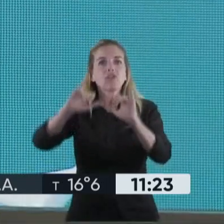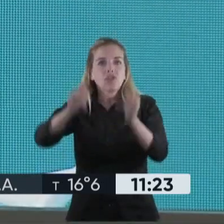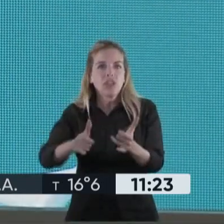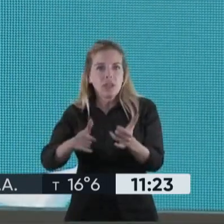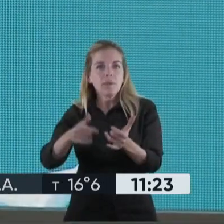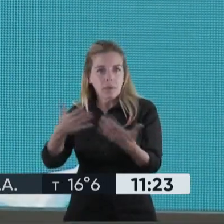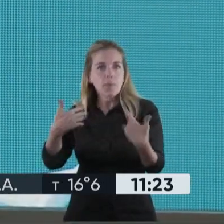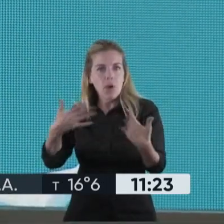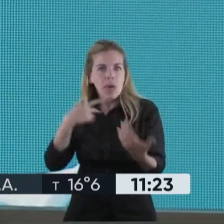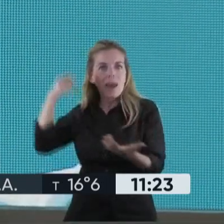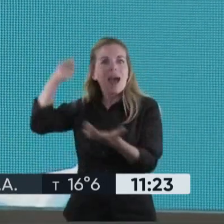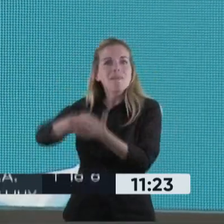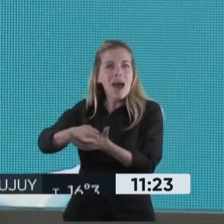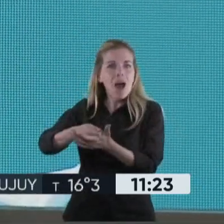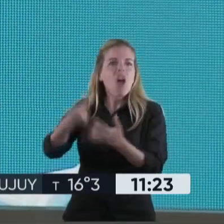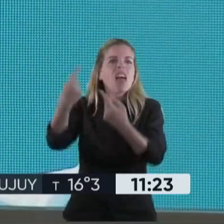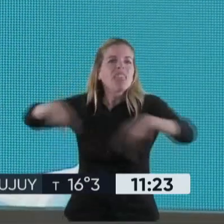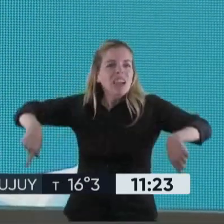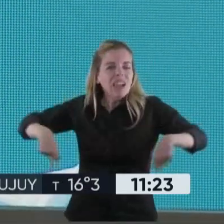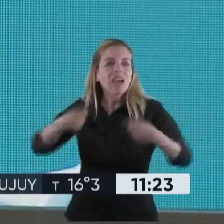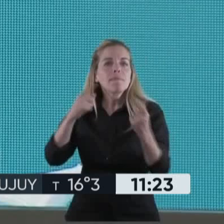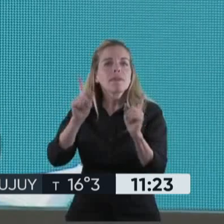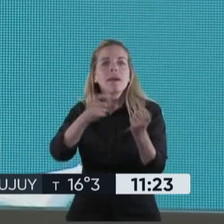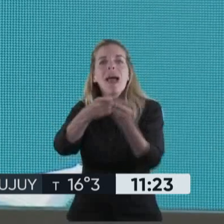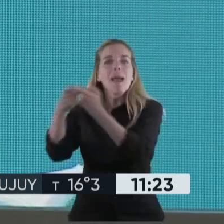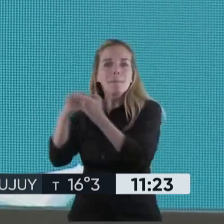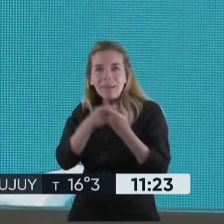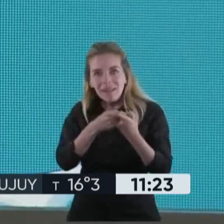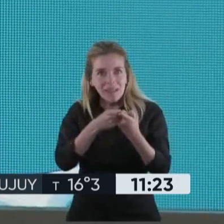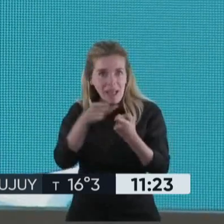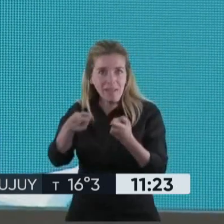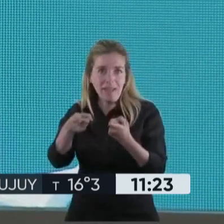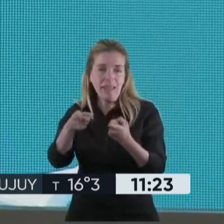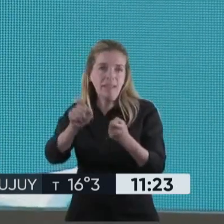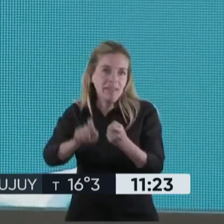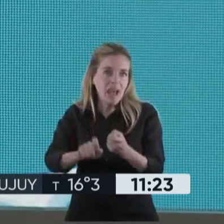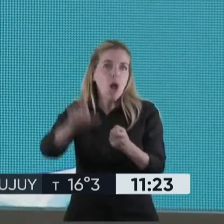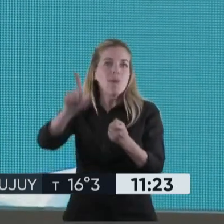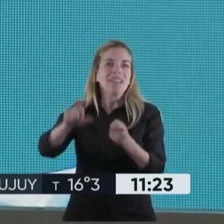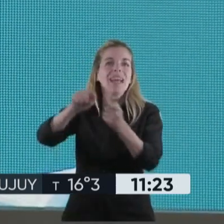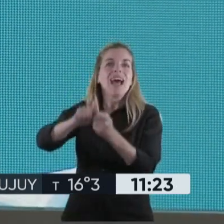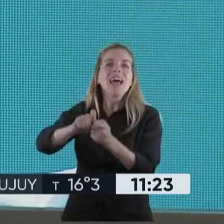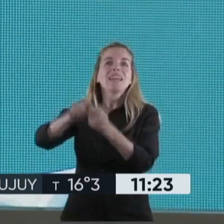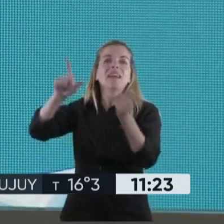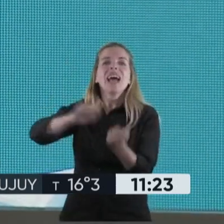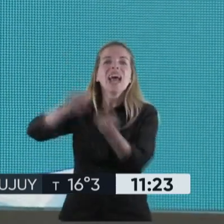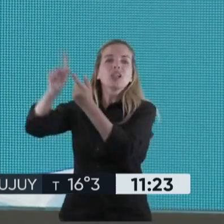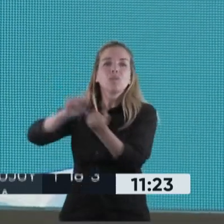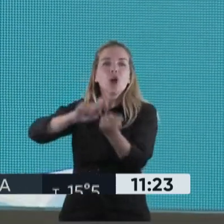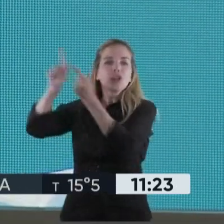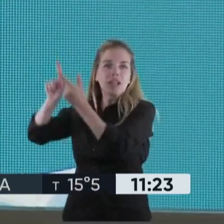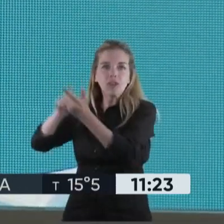pago de obligaciones de las empresas que generen ese incremento de exportaciones según el